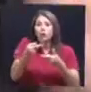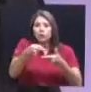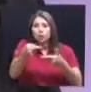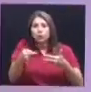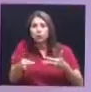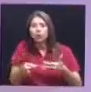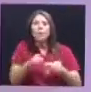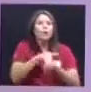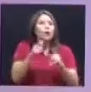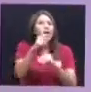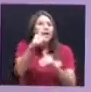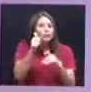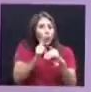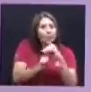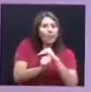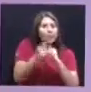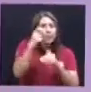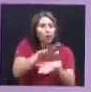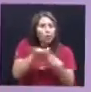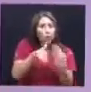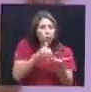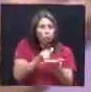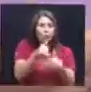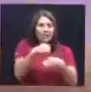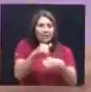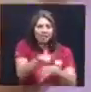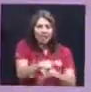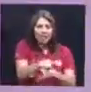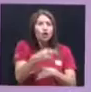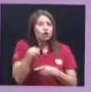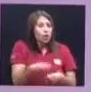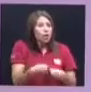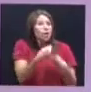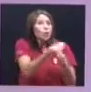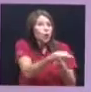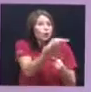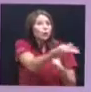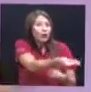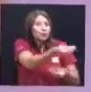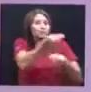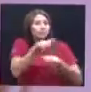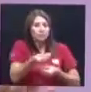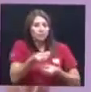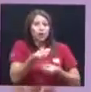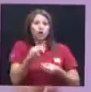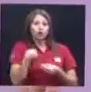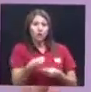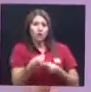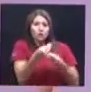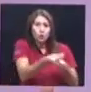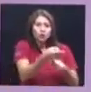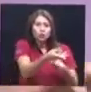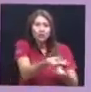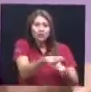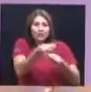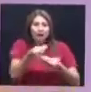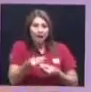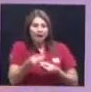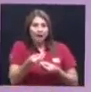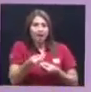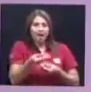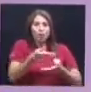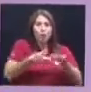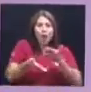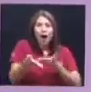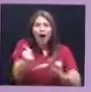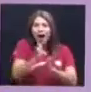Porque todo lo manejan así yo te doy Y vos hacés Mira yo les doy y y y y y y ustedes hacen de